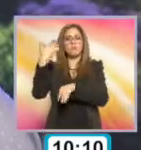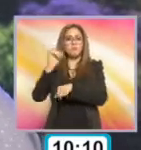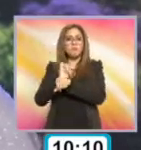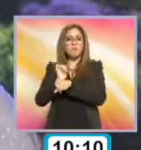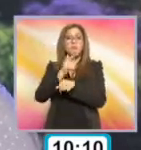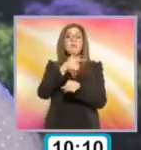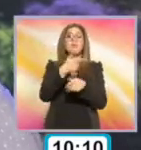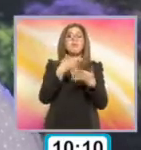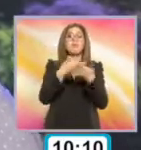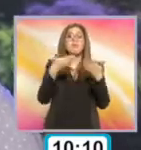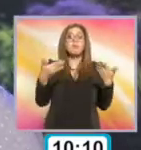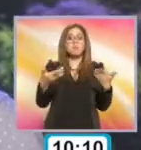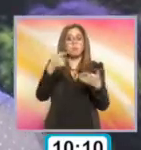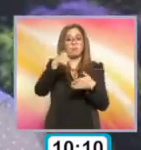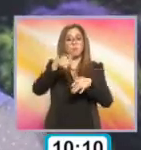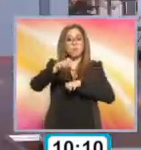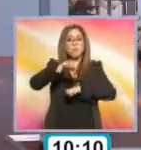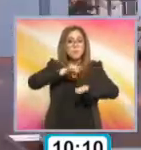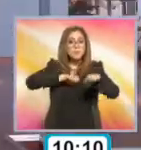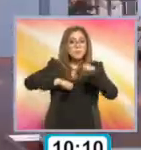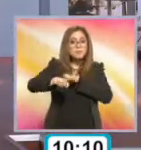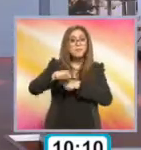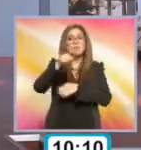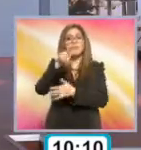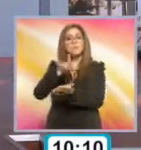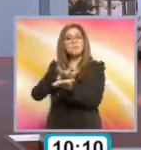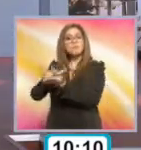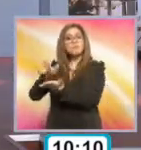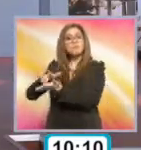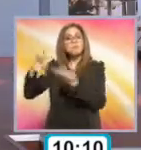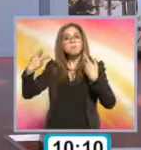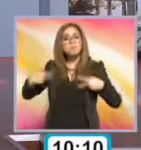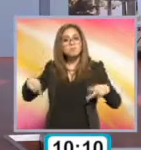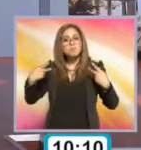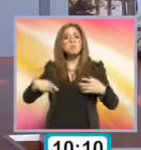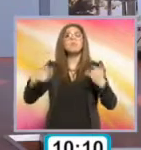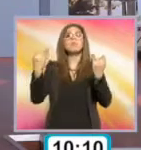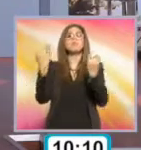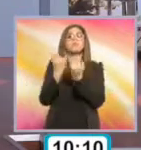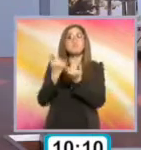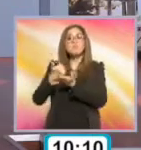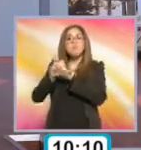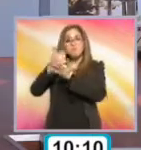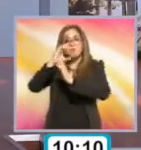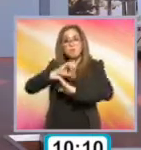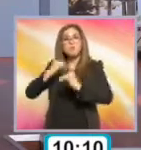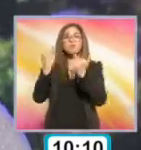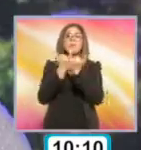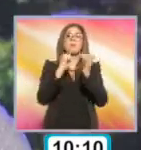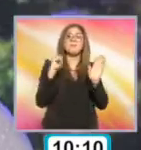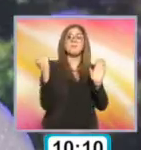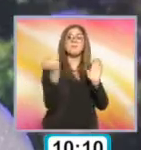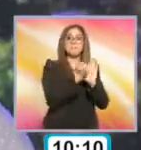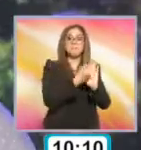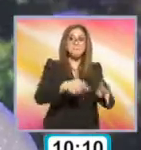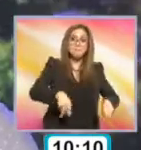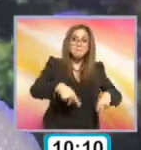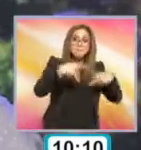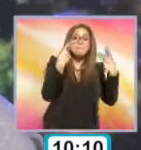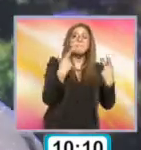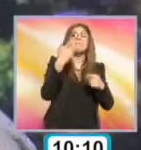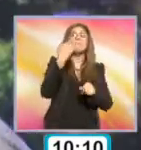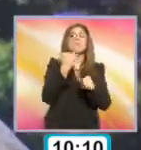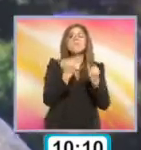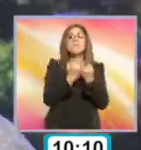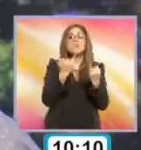eres empresario, que estás lanzando talentos, que tienes una nueva marca, que te podemos seguir a través de las plataformas digitales, a